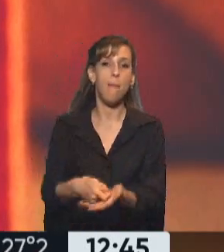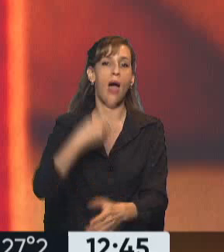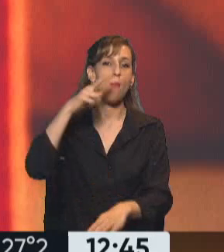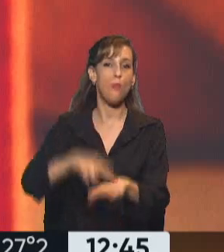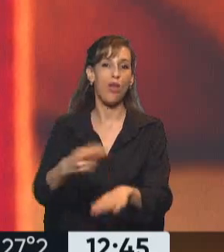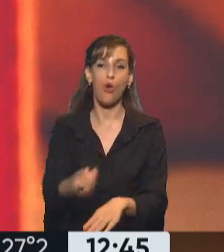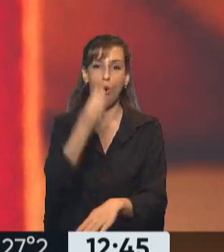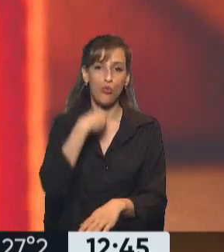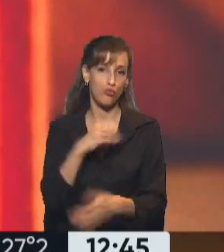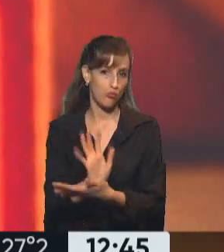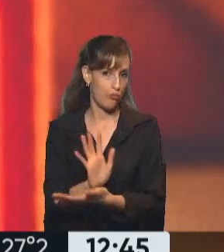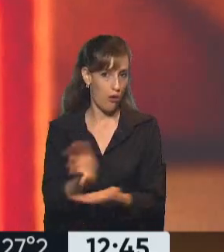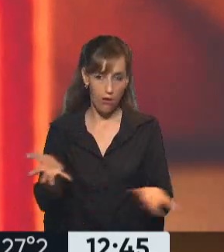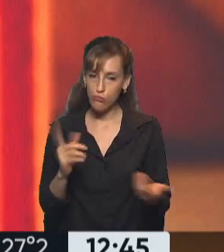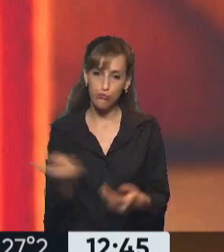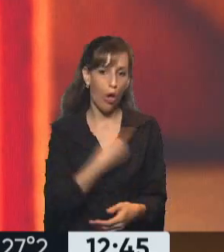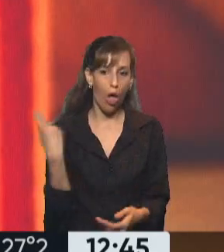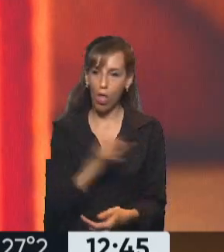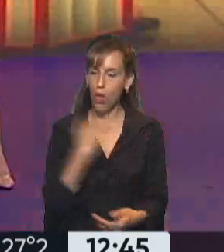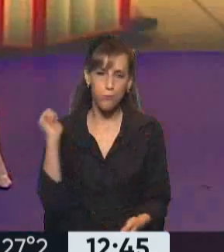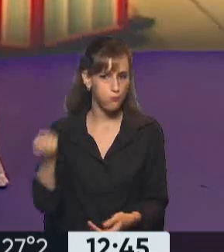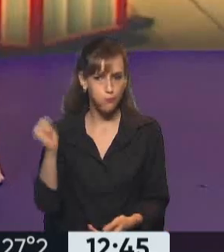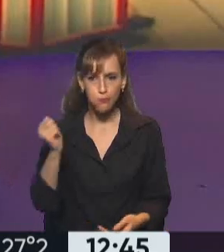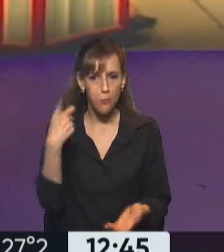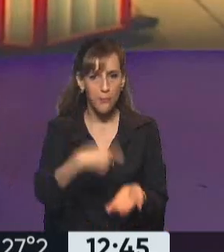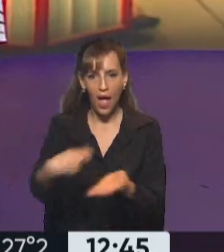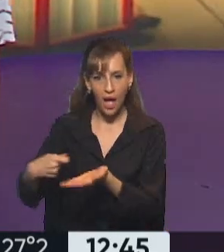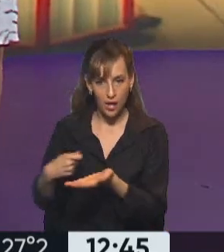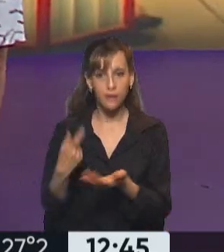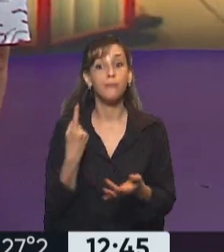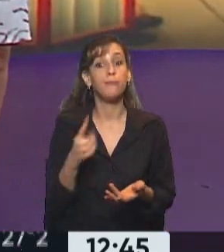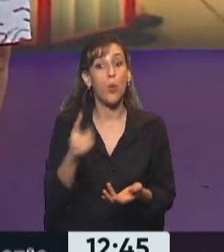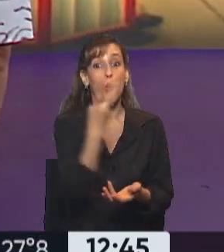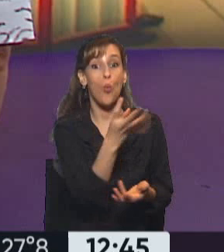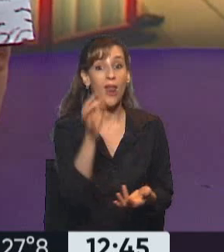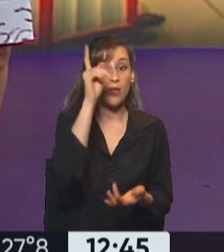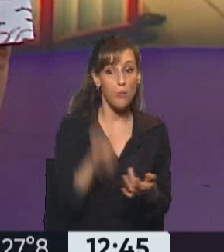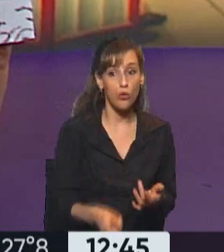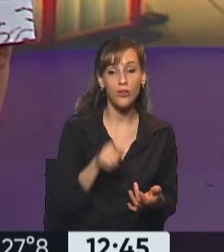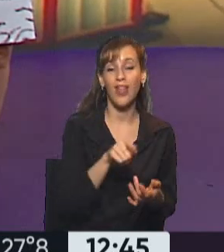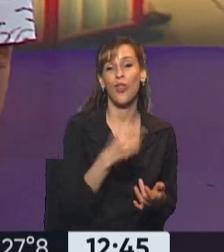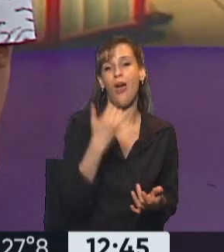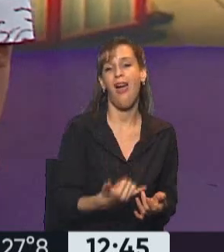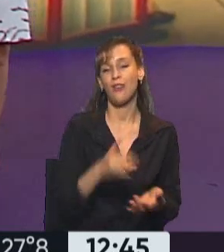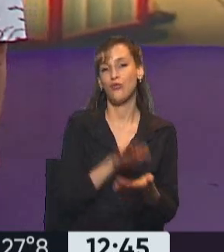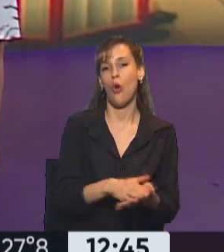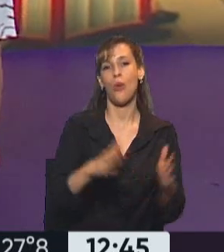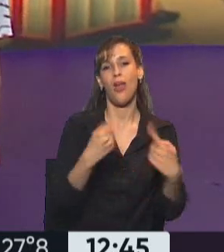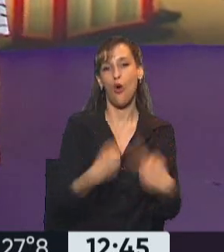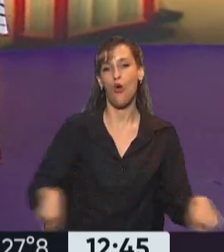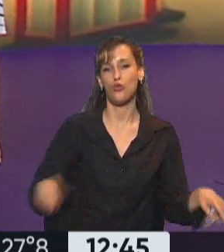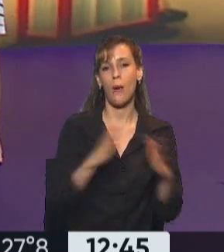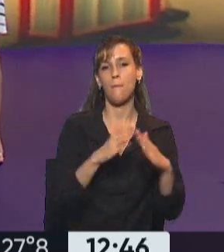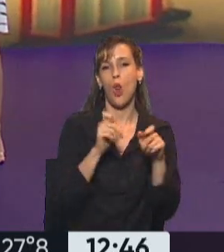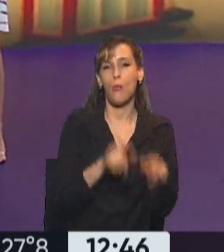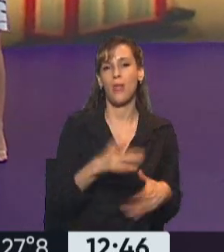60% de la recaudación en el conjunto de los países de América Latina. Y solamente el 40% tienen alguna relación con la propiedad o el ingreso. En Europa es